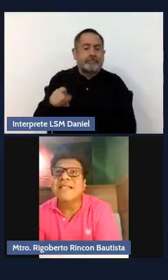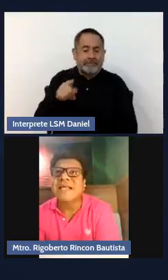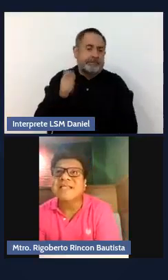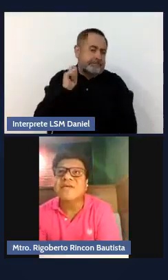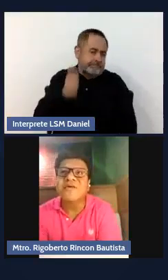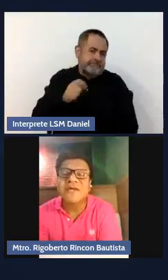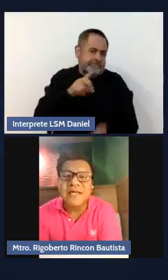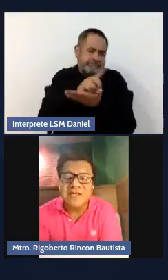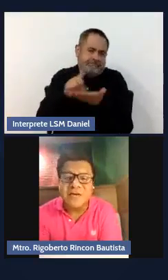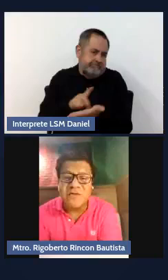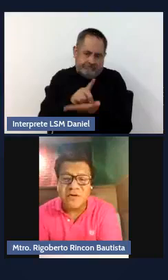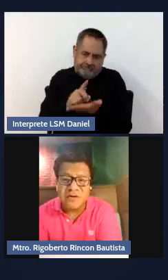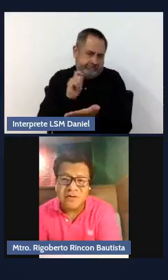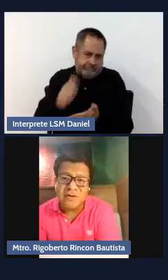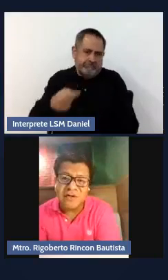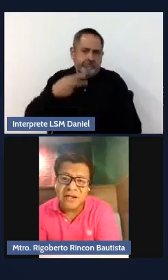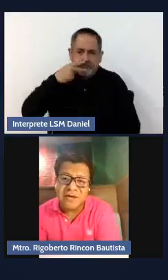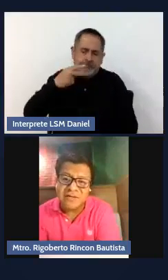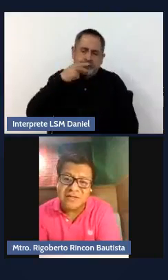drogas o uno de